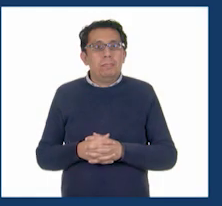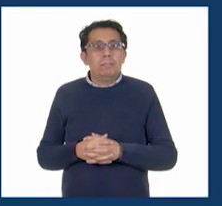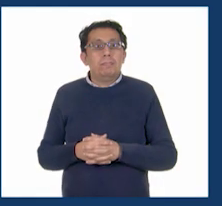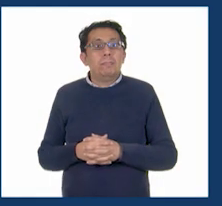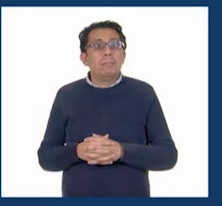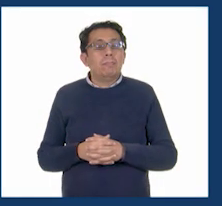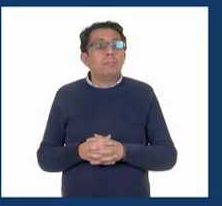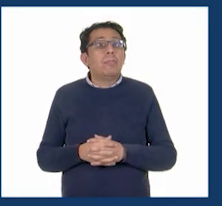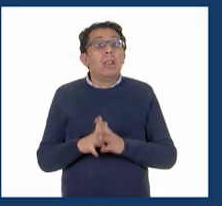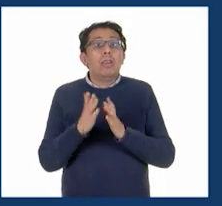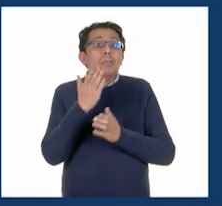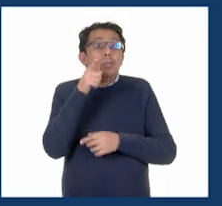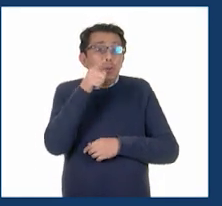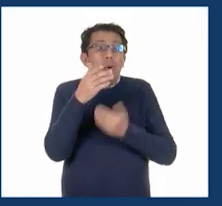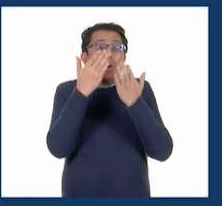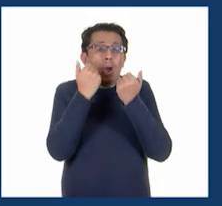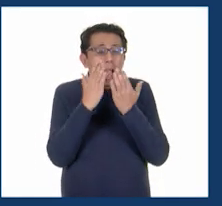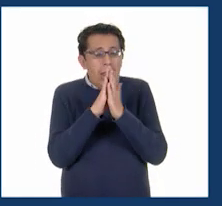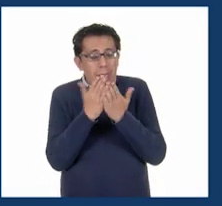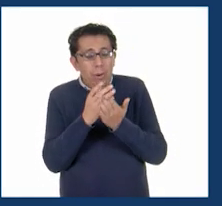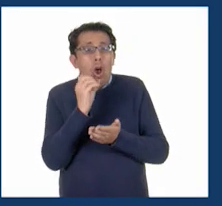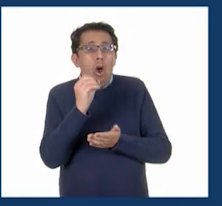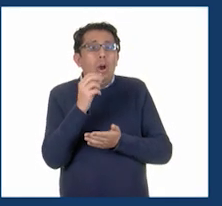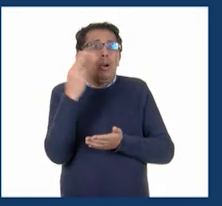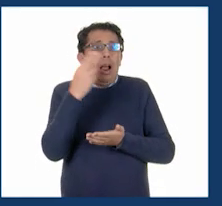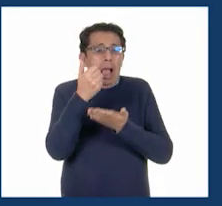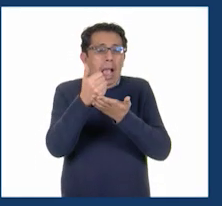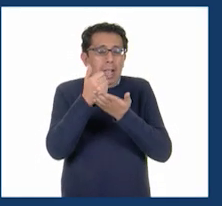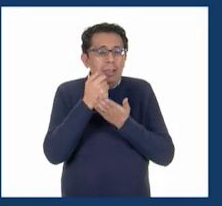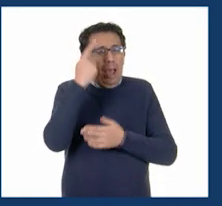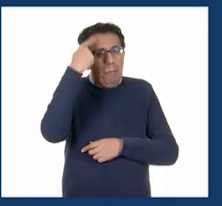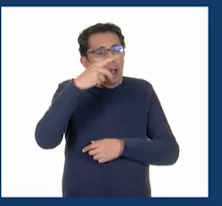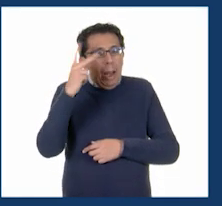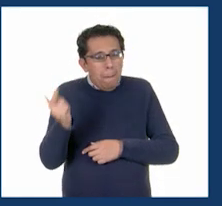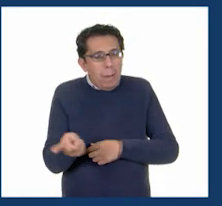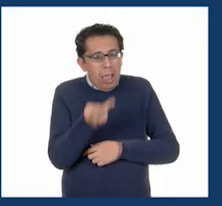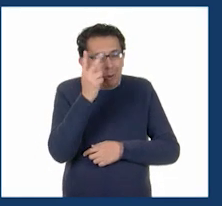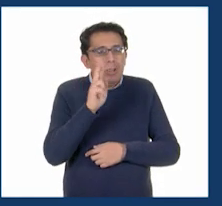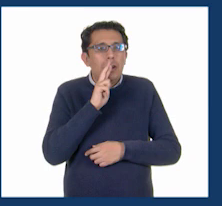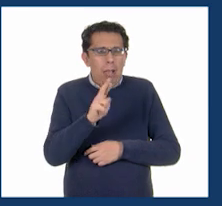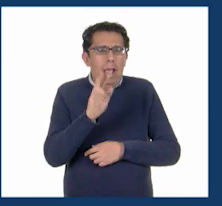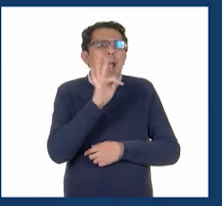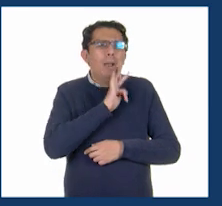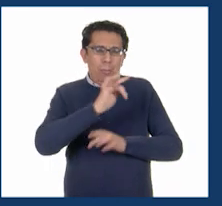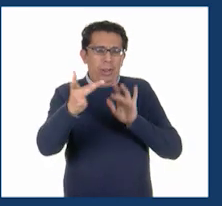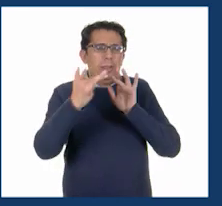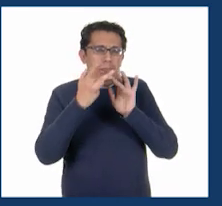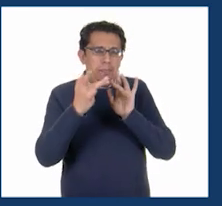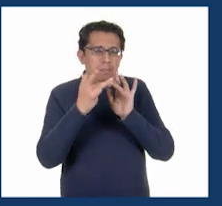Si no tienes el libro de texto o necesitas ayuda para responder las preguntas, contáctanos.